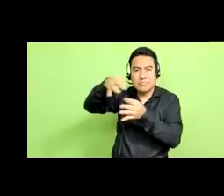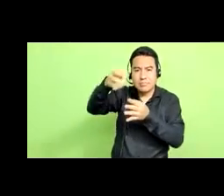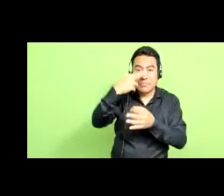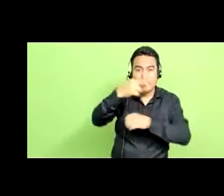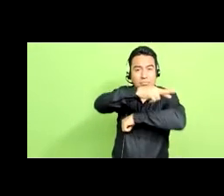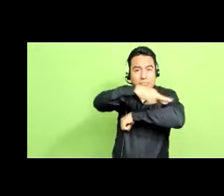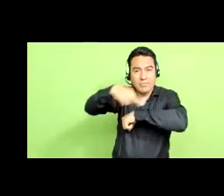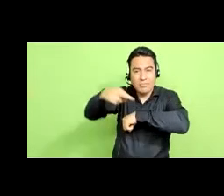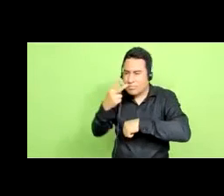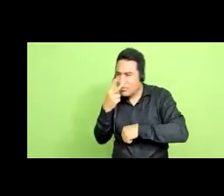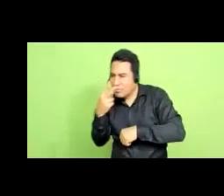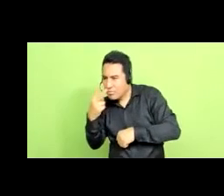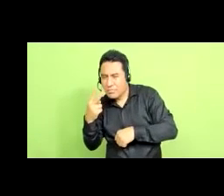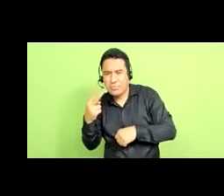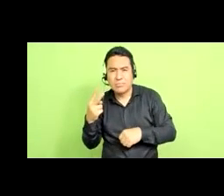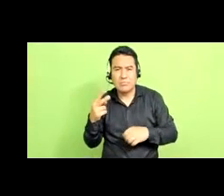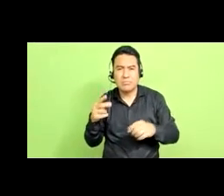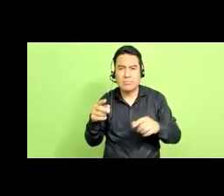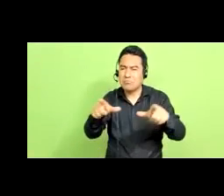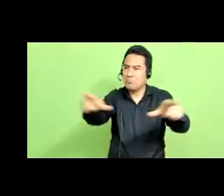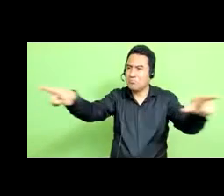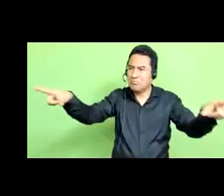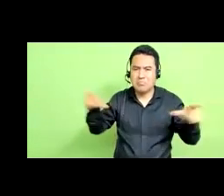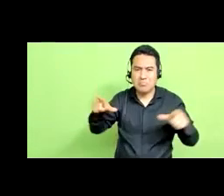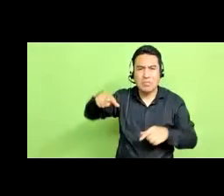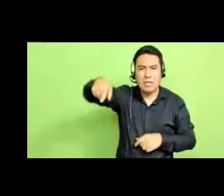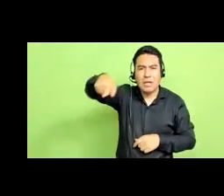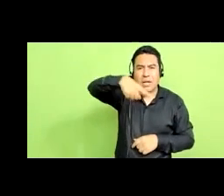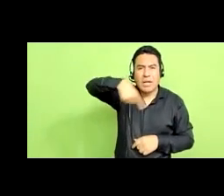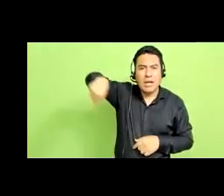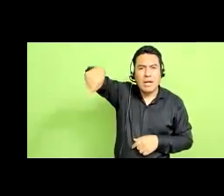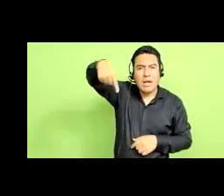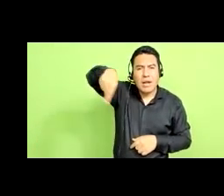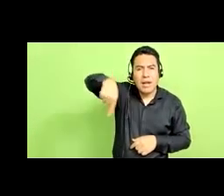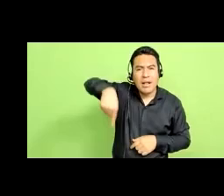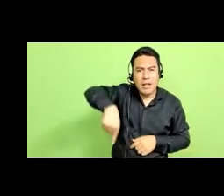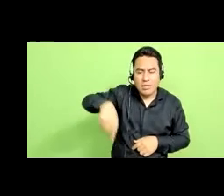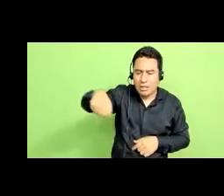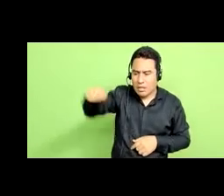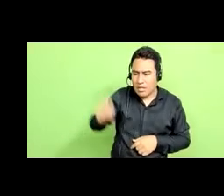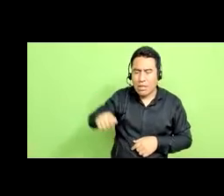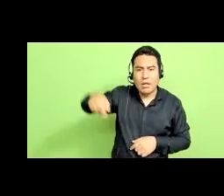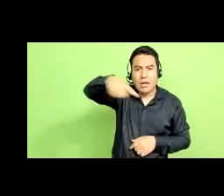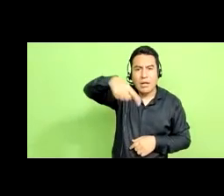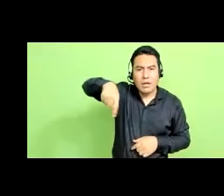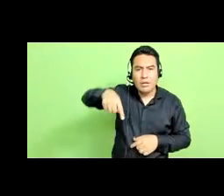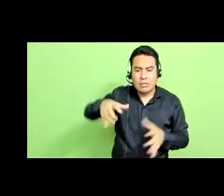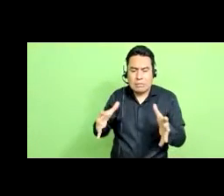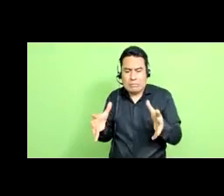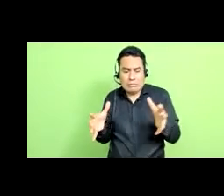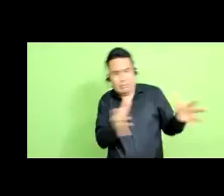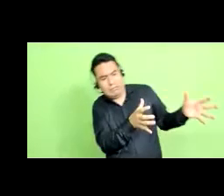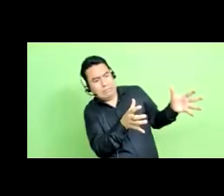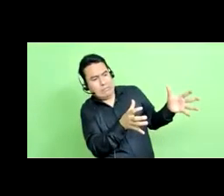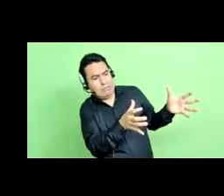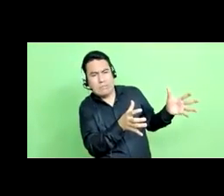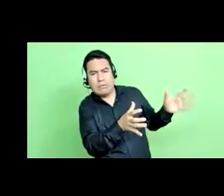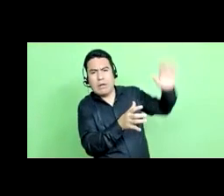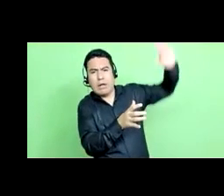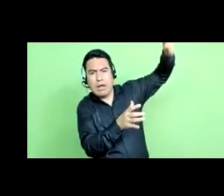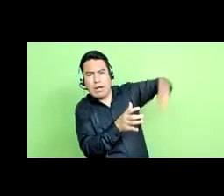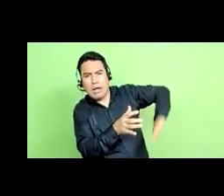ingrata sorpresa que la tasa está pegada o muy a la izquierda o voy a la derecha a la pared